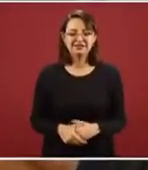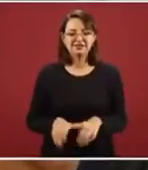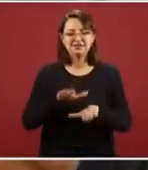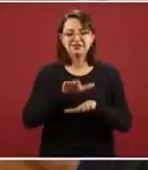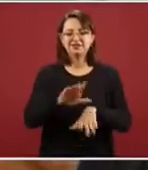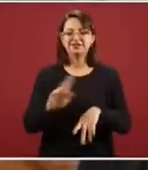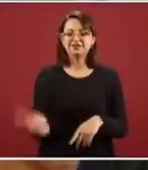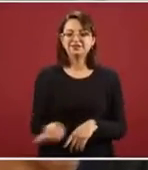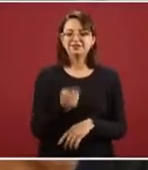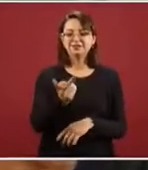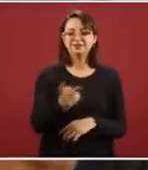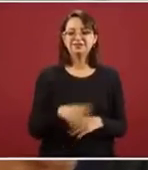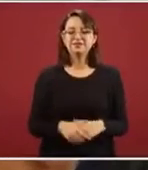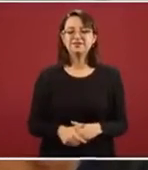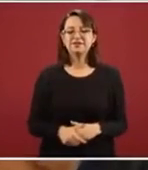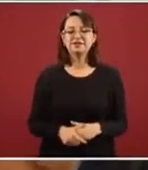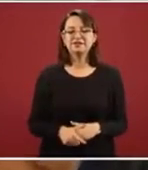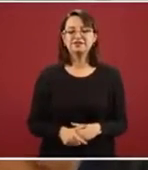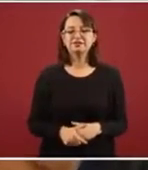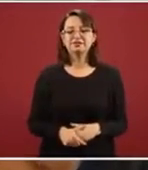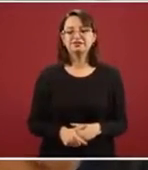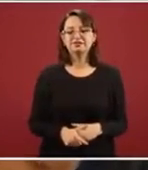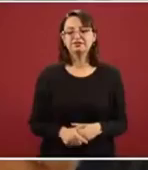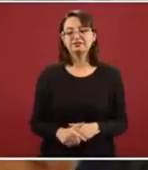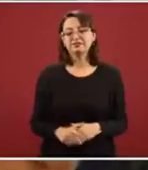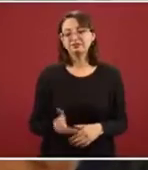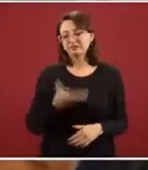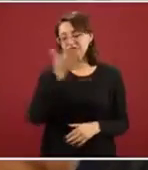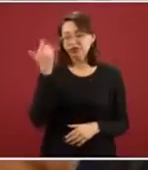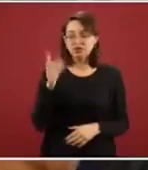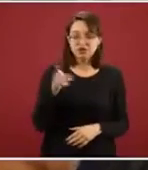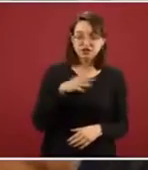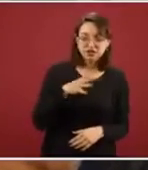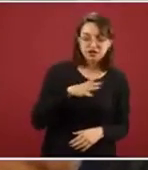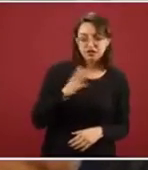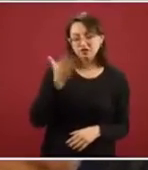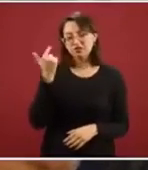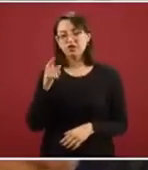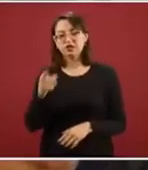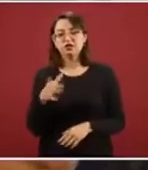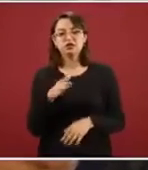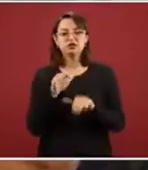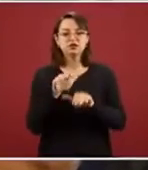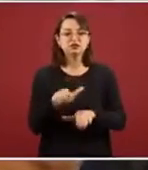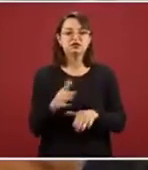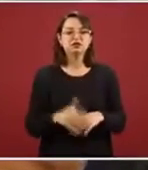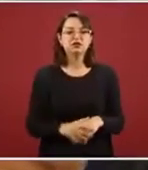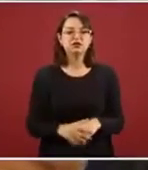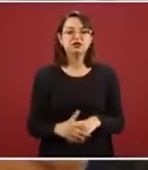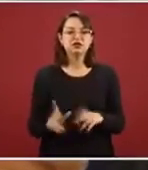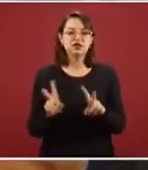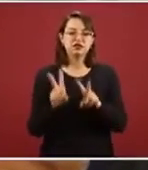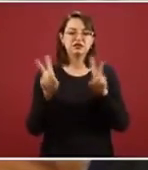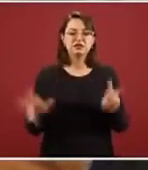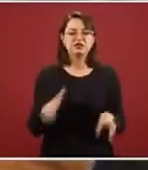vi por ahí que trajera, seguramente sí lo hacen, materia de